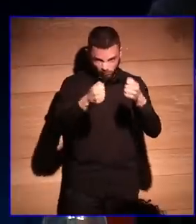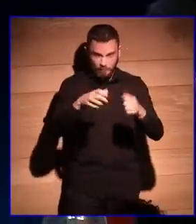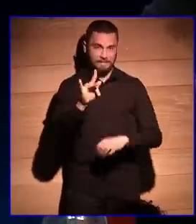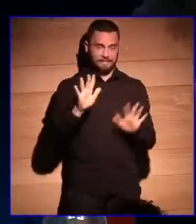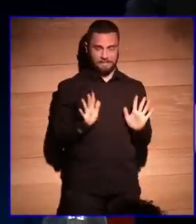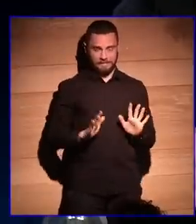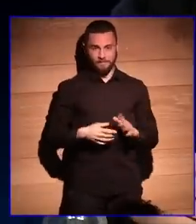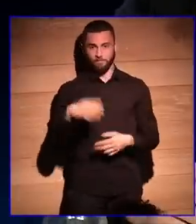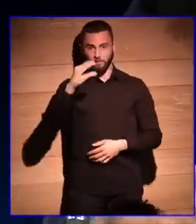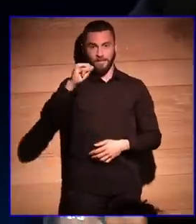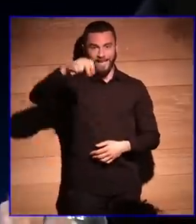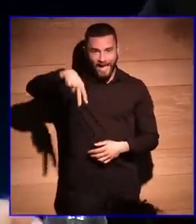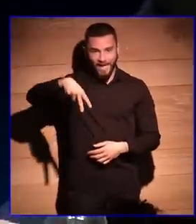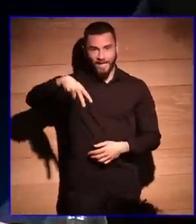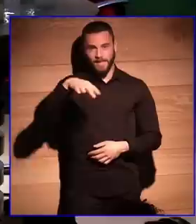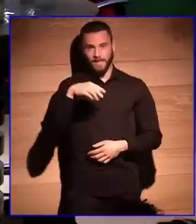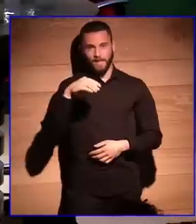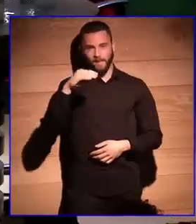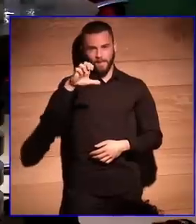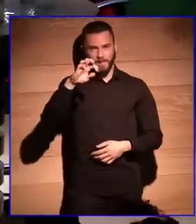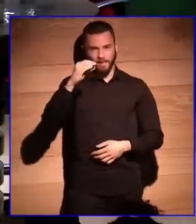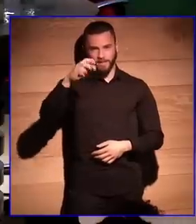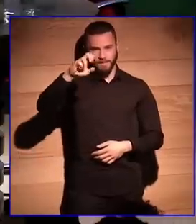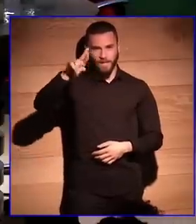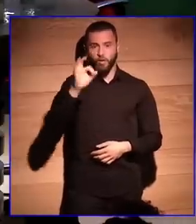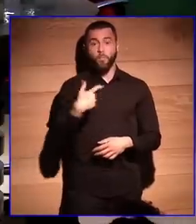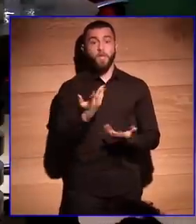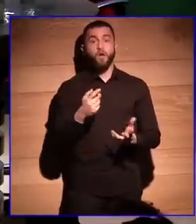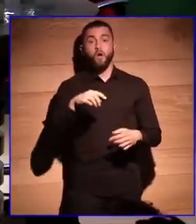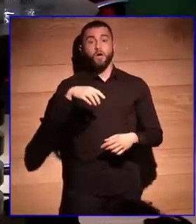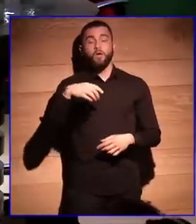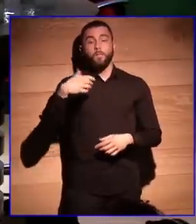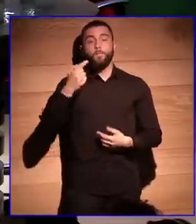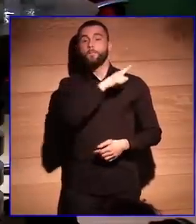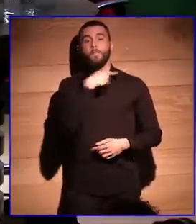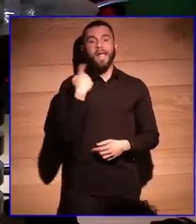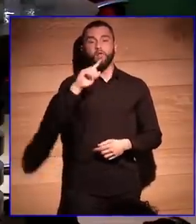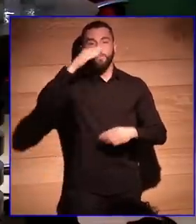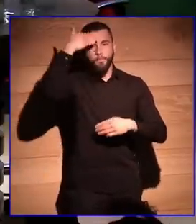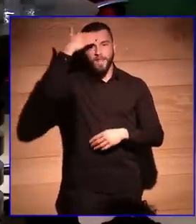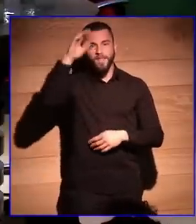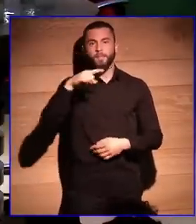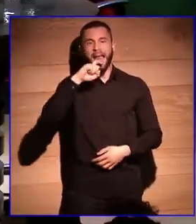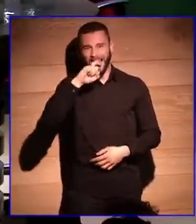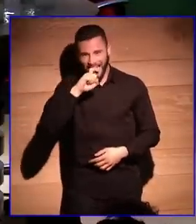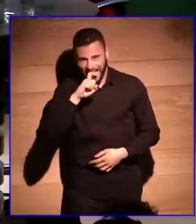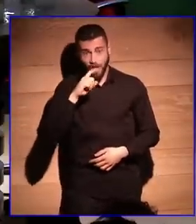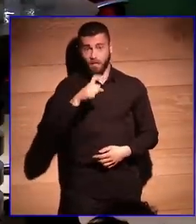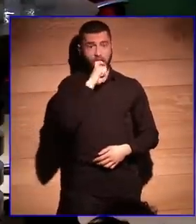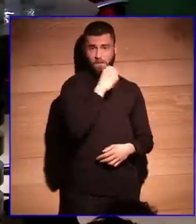A ver, Caín era cicatero, pero su principal pecado era el de la envidia. Pero que la envidia es buenísima, ¿no? Esto es... Claro,